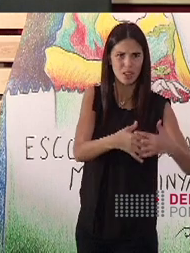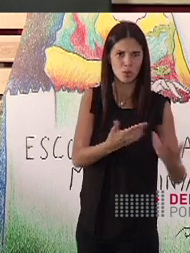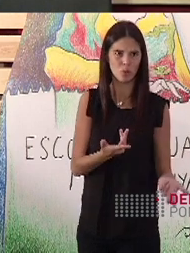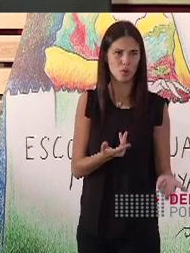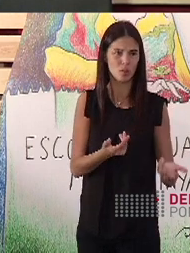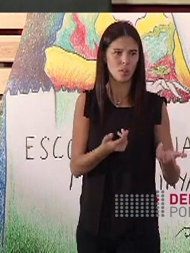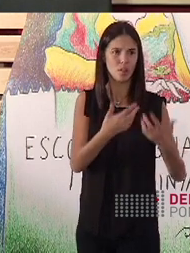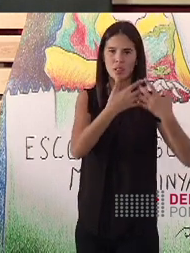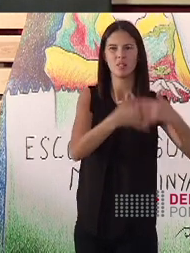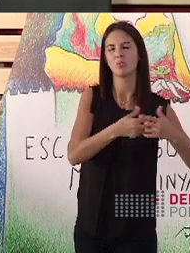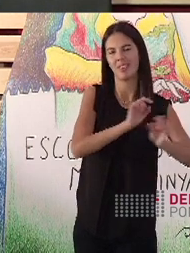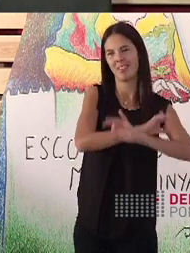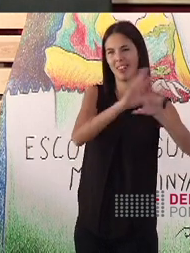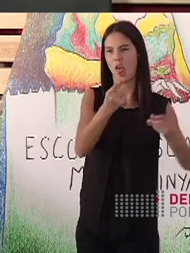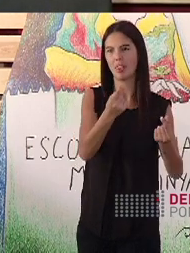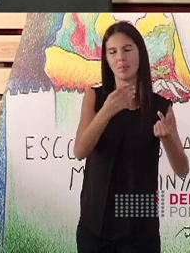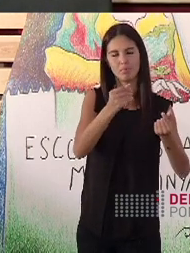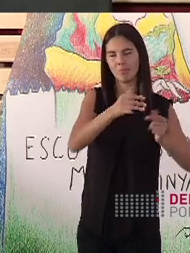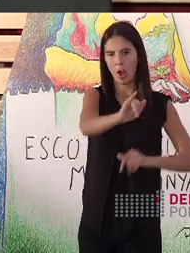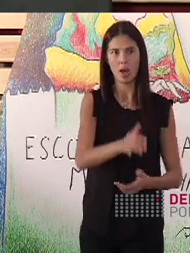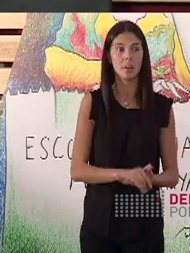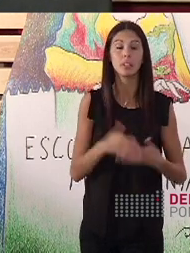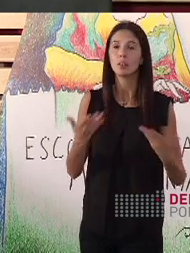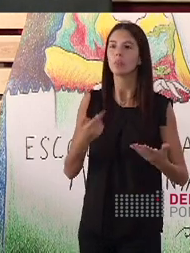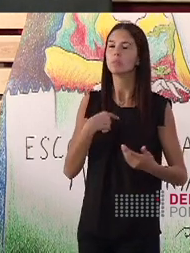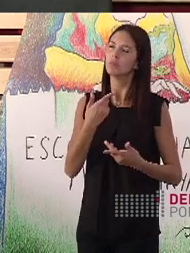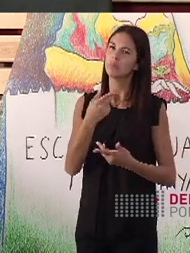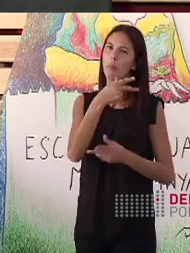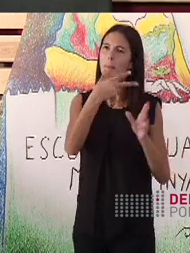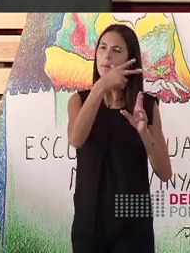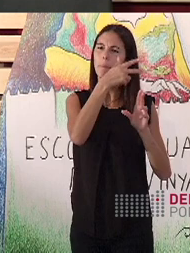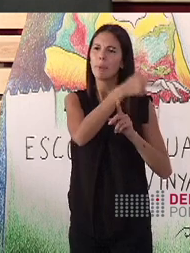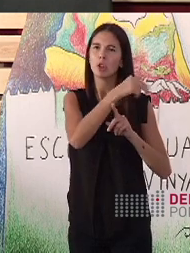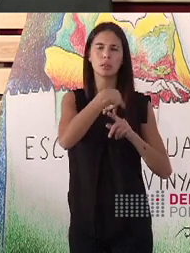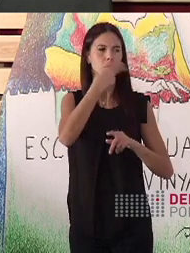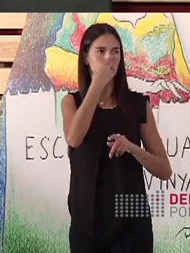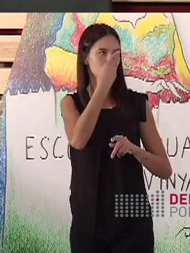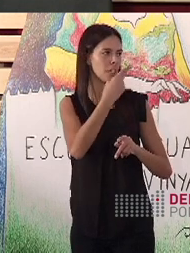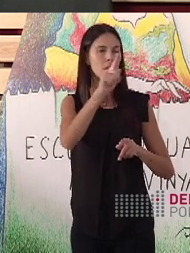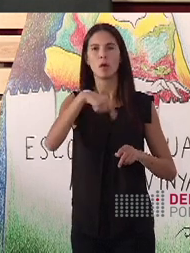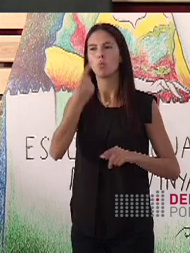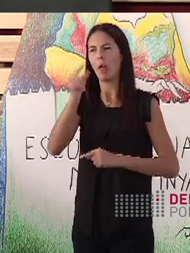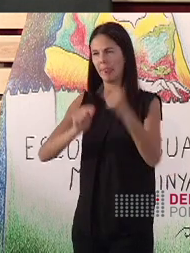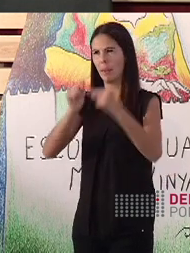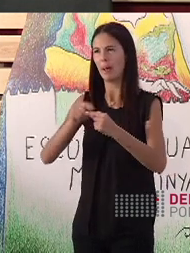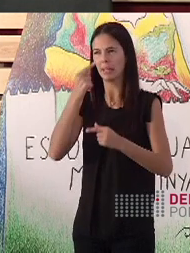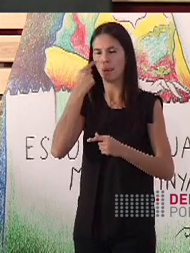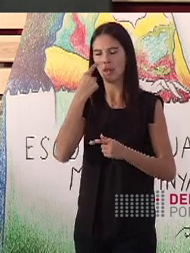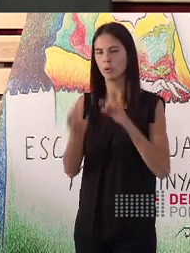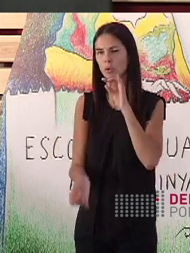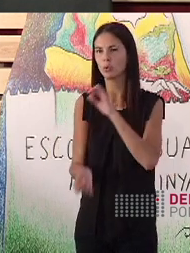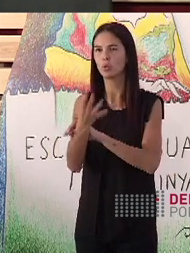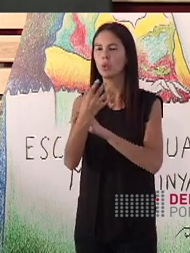aplaude. Y se nota muchísimo. Y a mí lo que me parece interesante de este vídeo, que si queréis saber luego en el debate a ver si sale, es